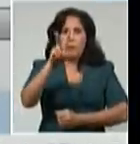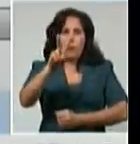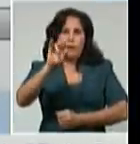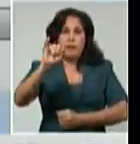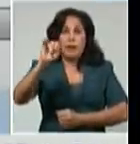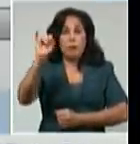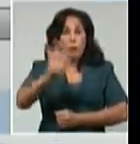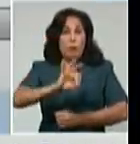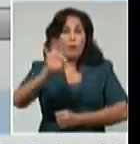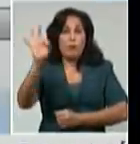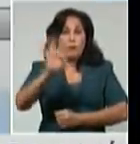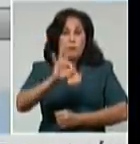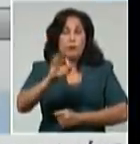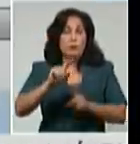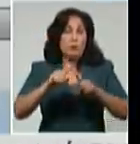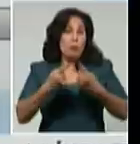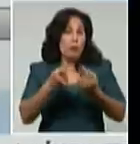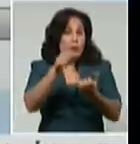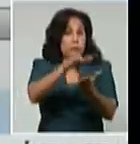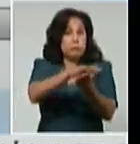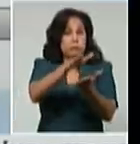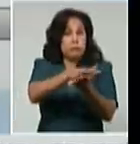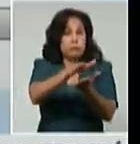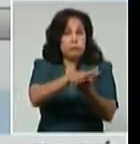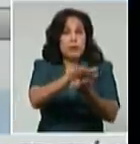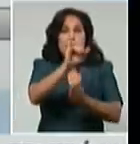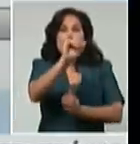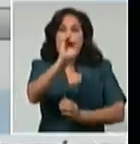3,26%, ya que se acumulan